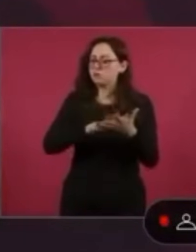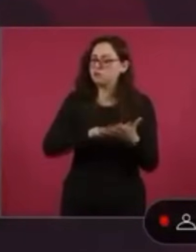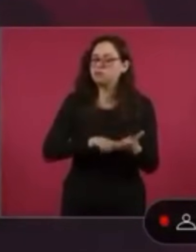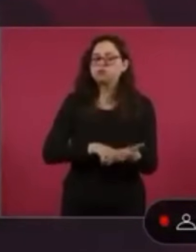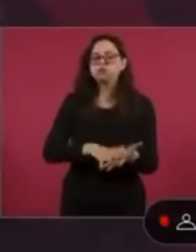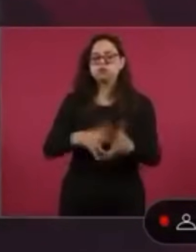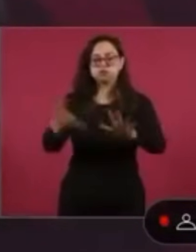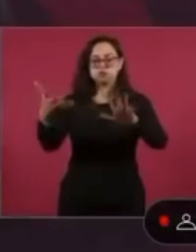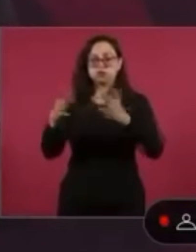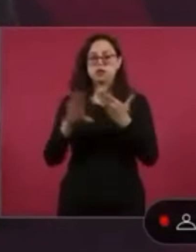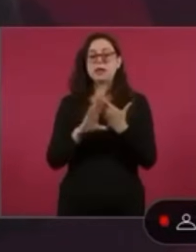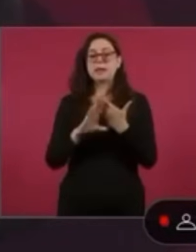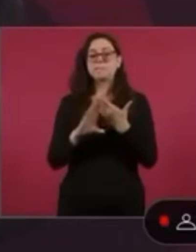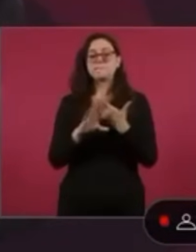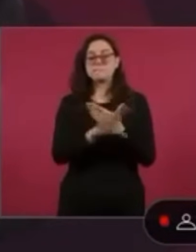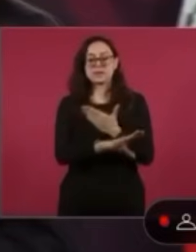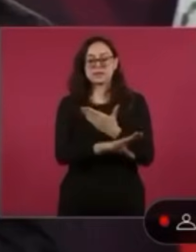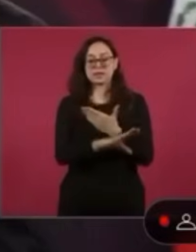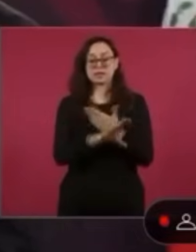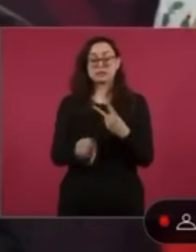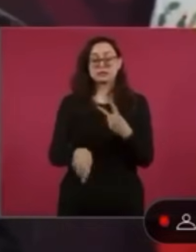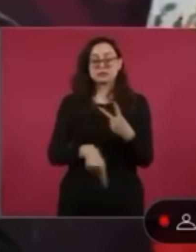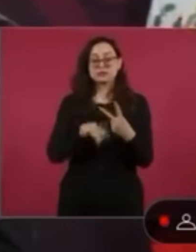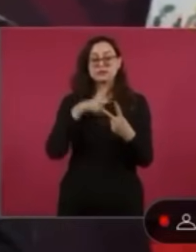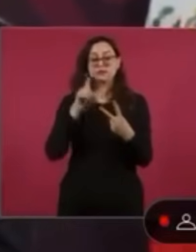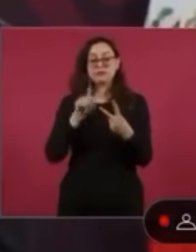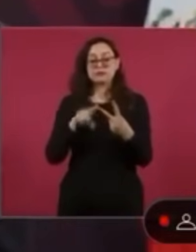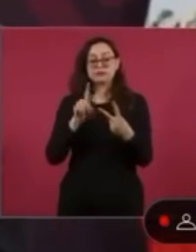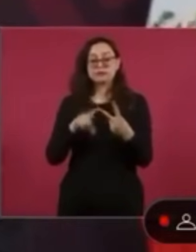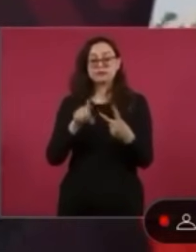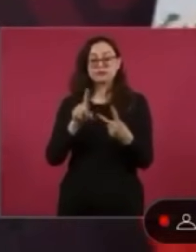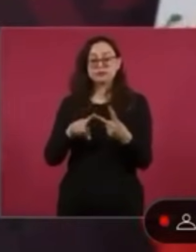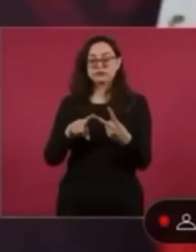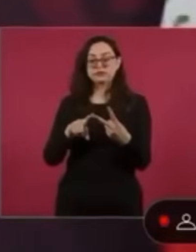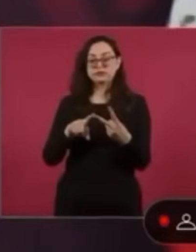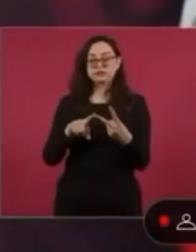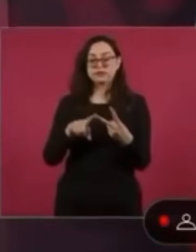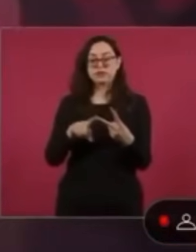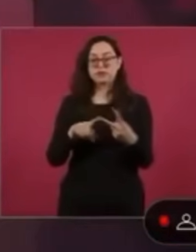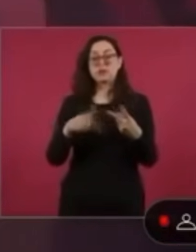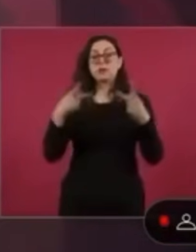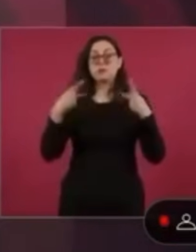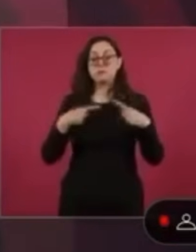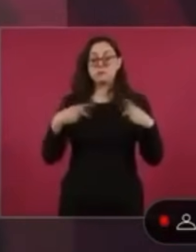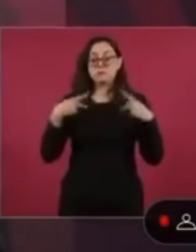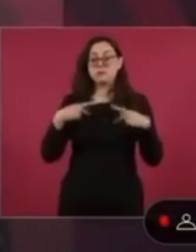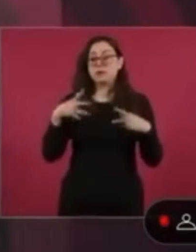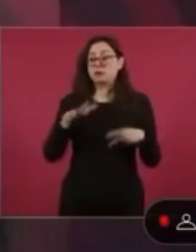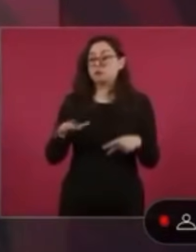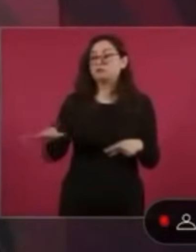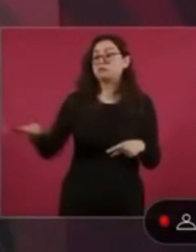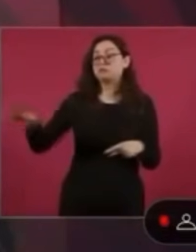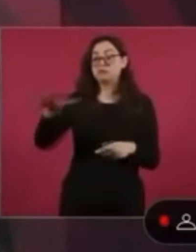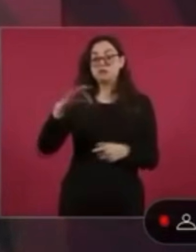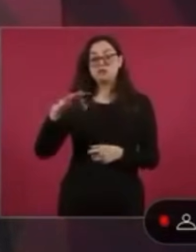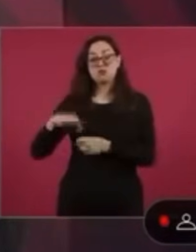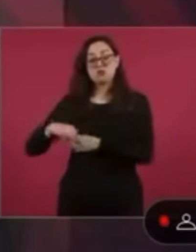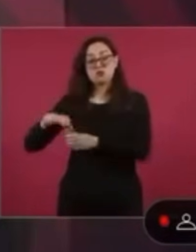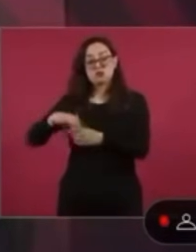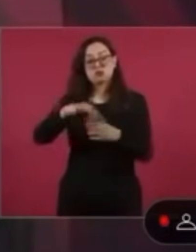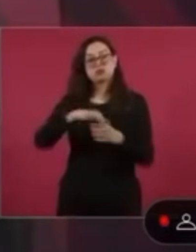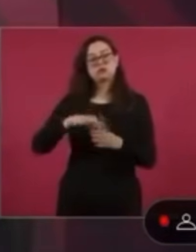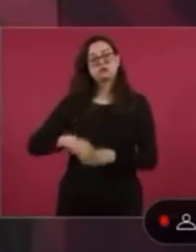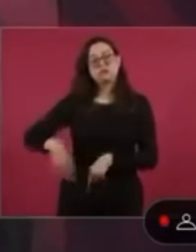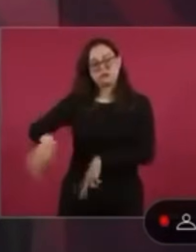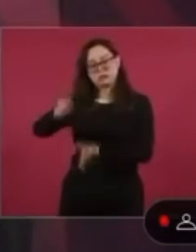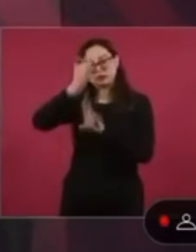Segundo, que se respete la voluntad de los venezolanos.